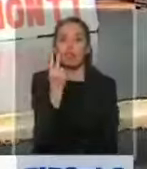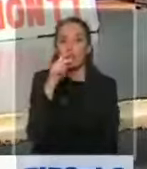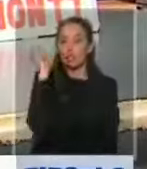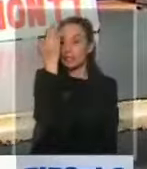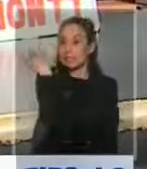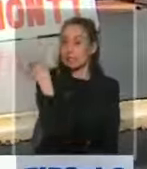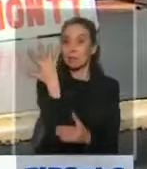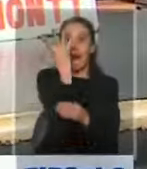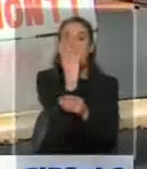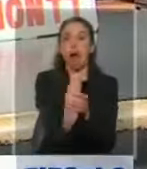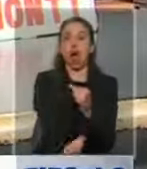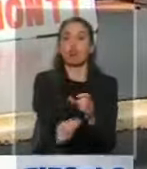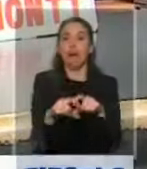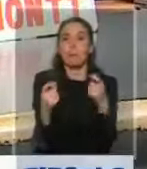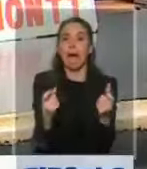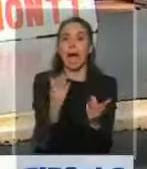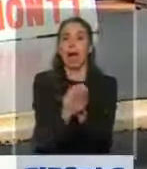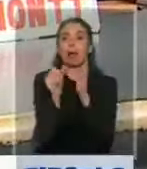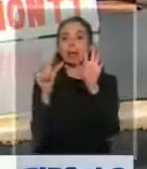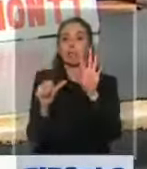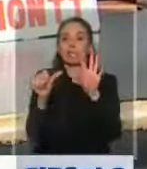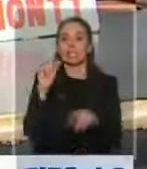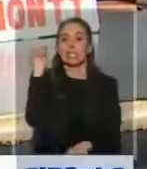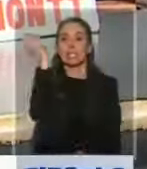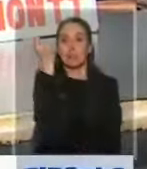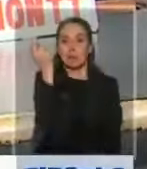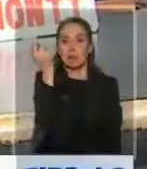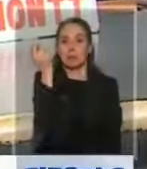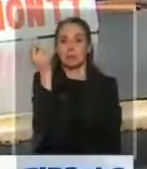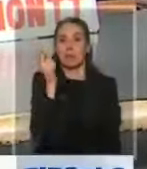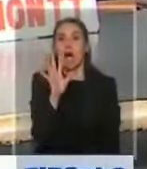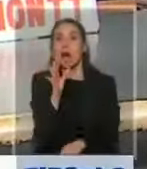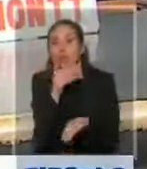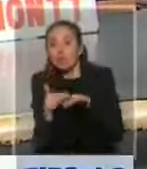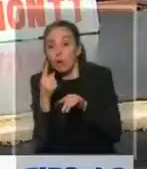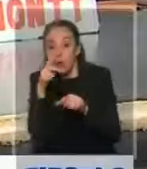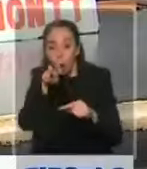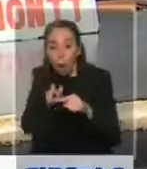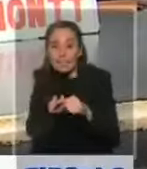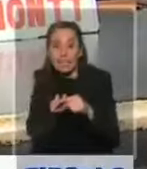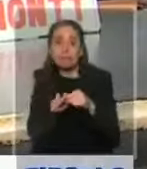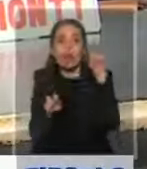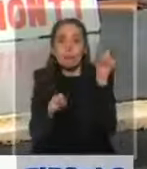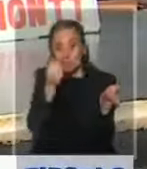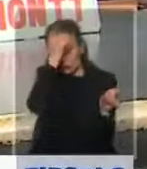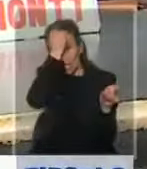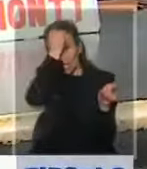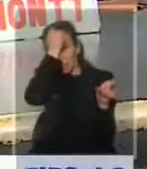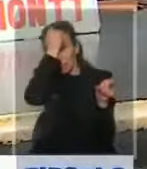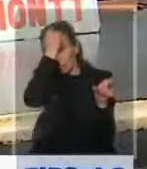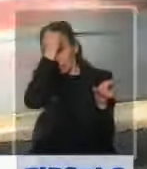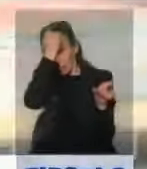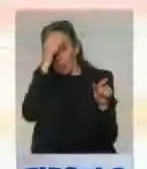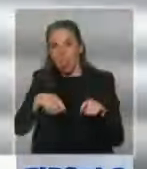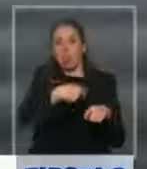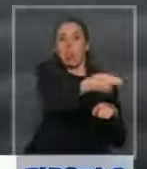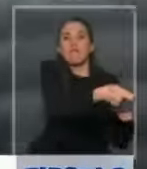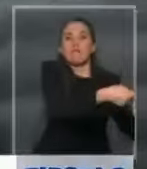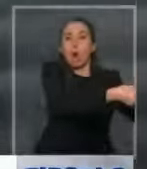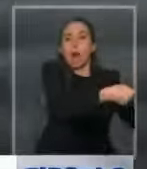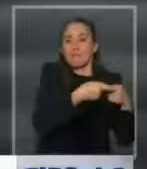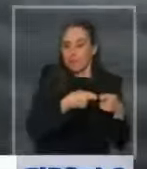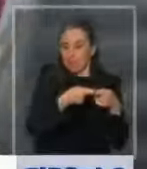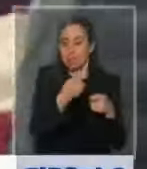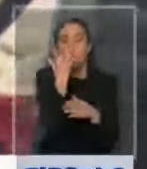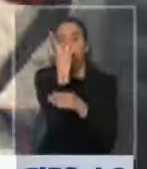septiembre, estamos agotados hasta el 16. Y si es que queda algo es porque alguna persona se ha arrepentido, pero lamentablemente está agotado. Los